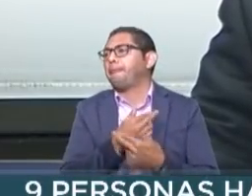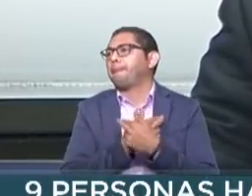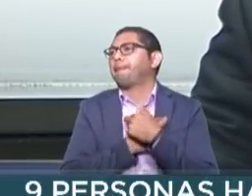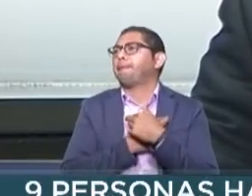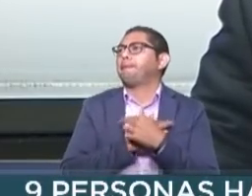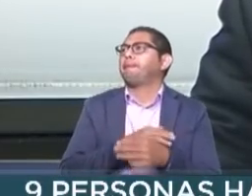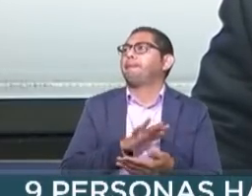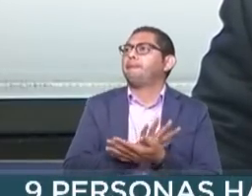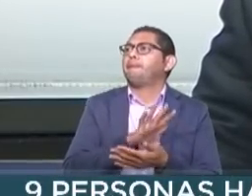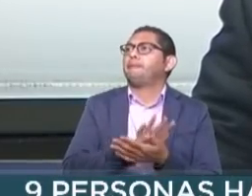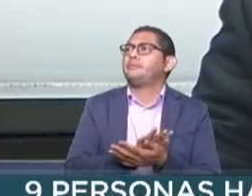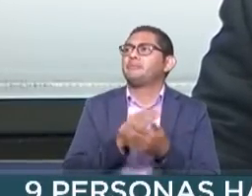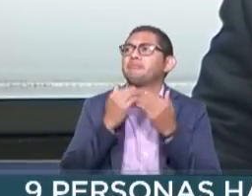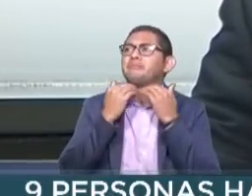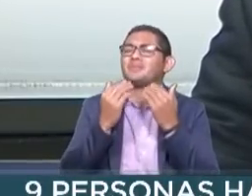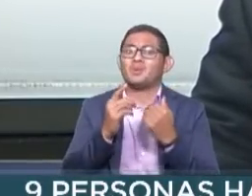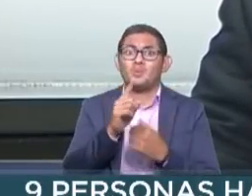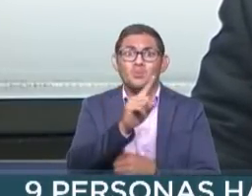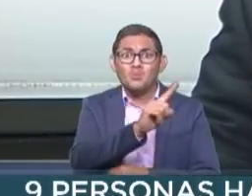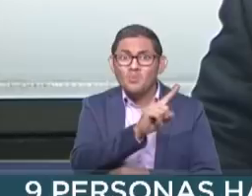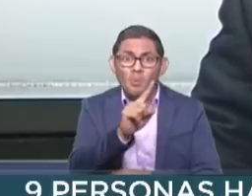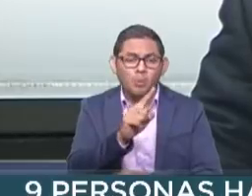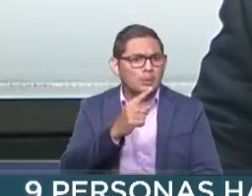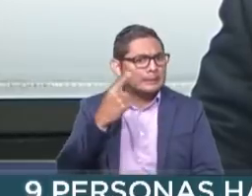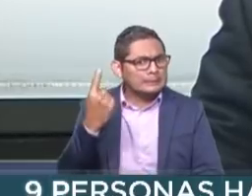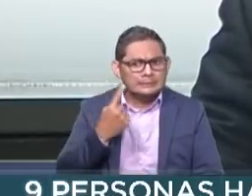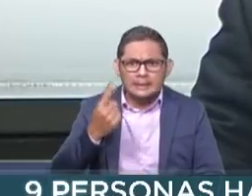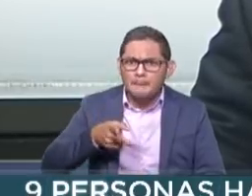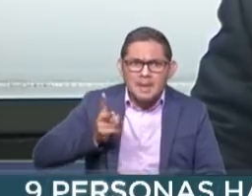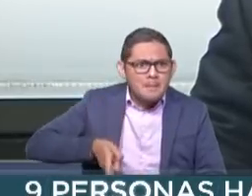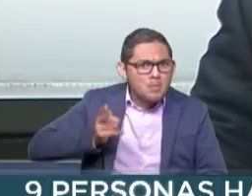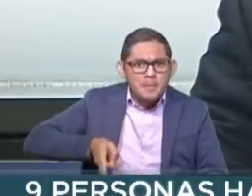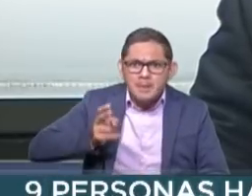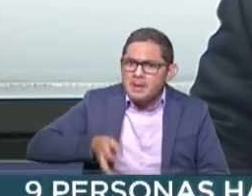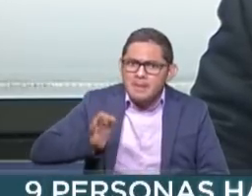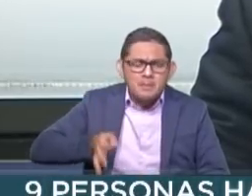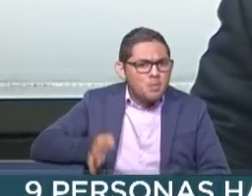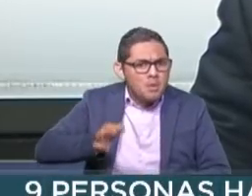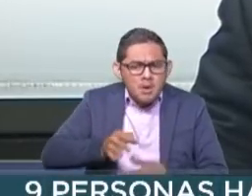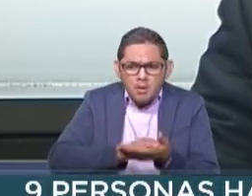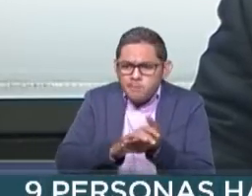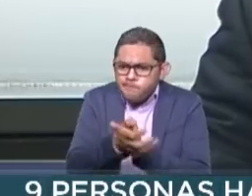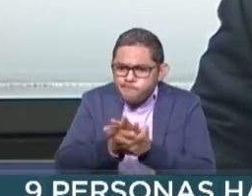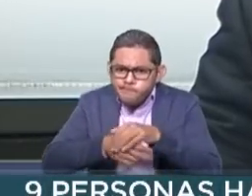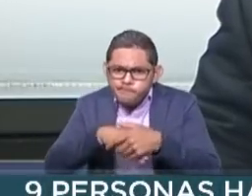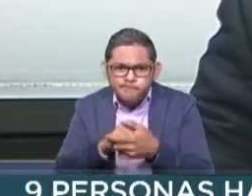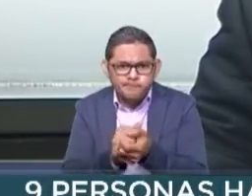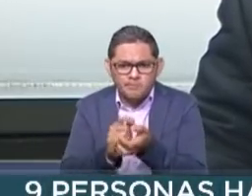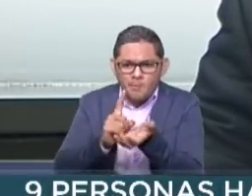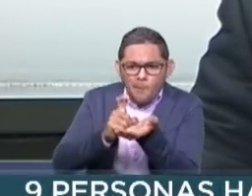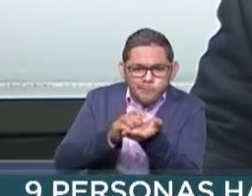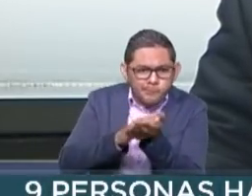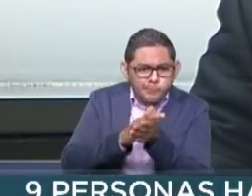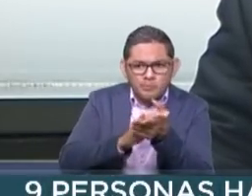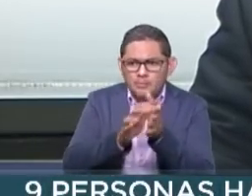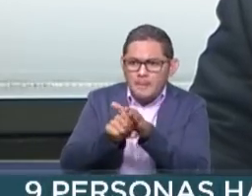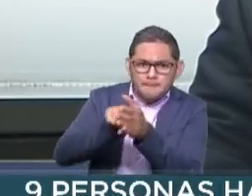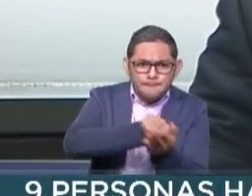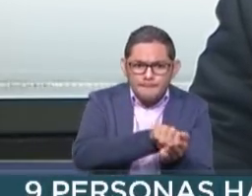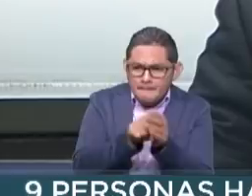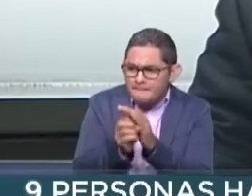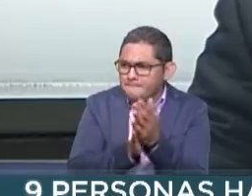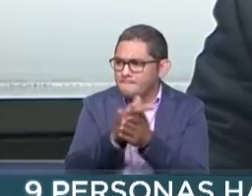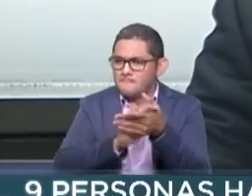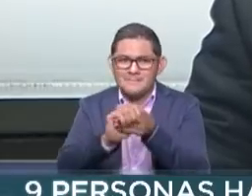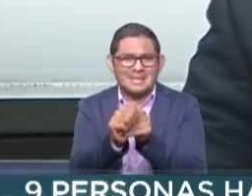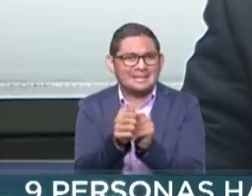las medidas, como el lavado frecuente de manos, utilizar alcohol o gel alcoholado,